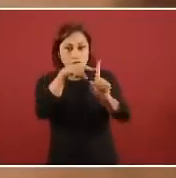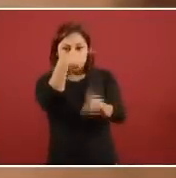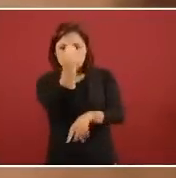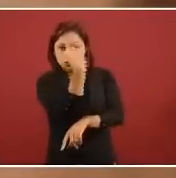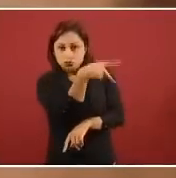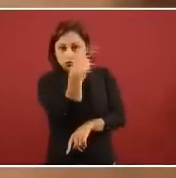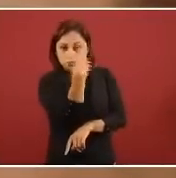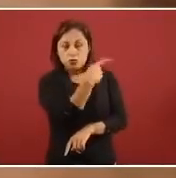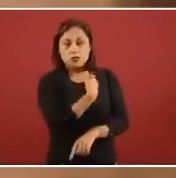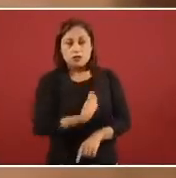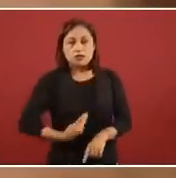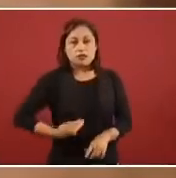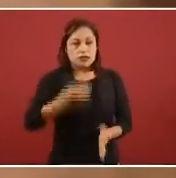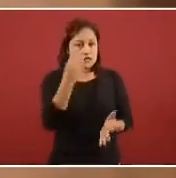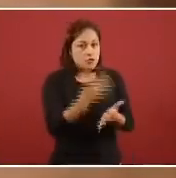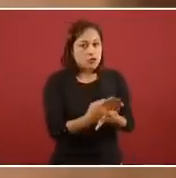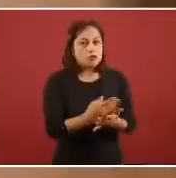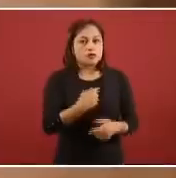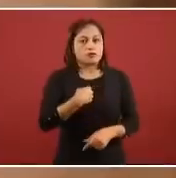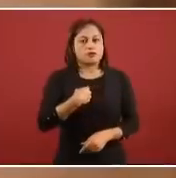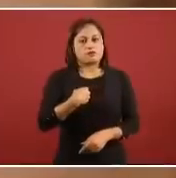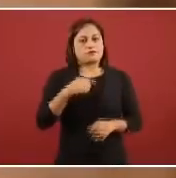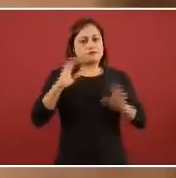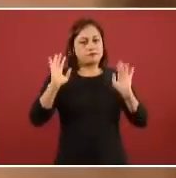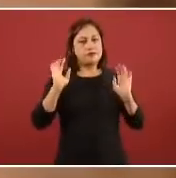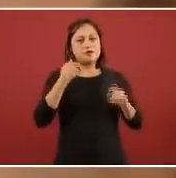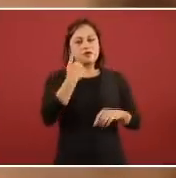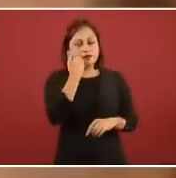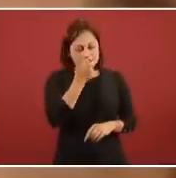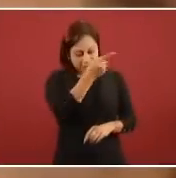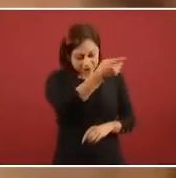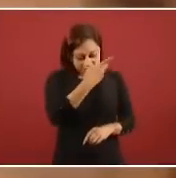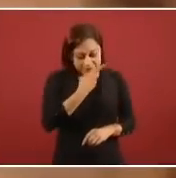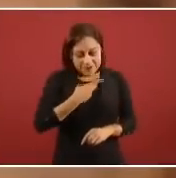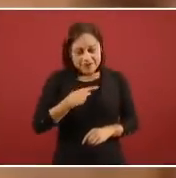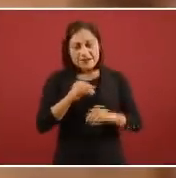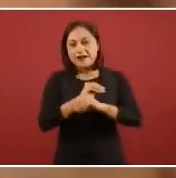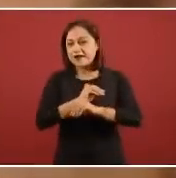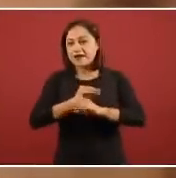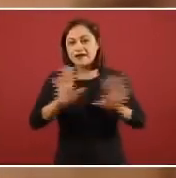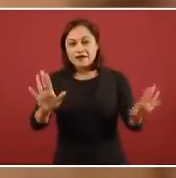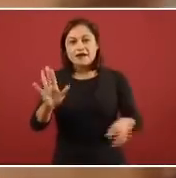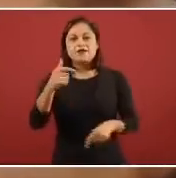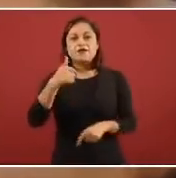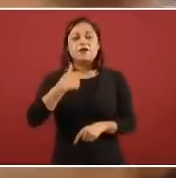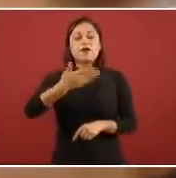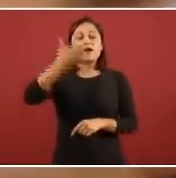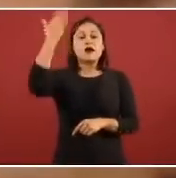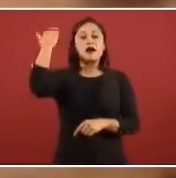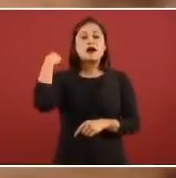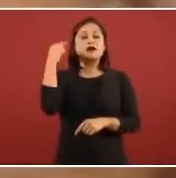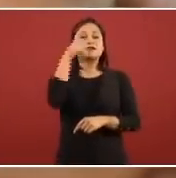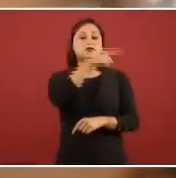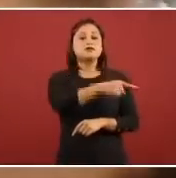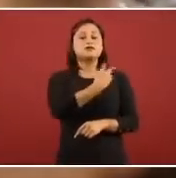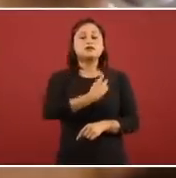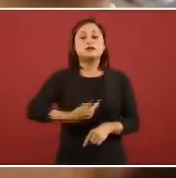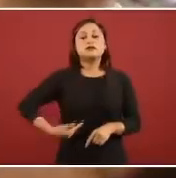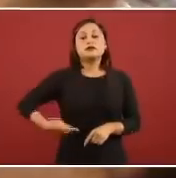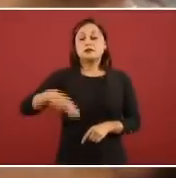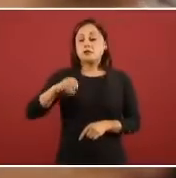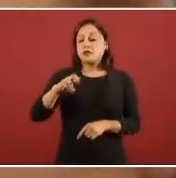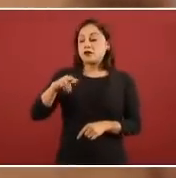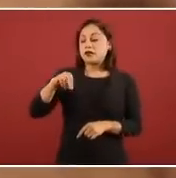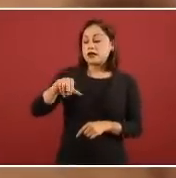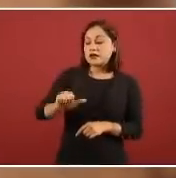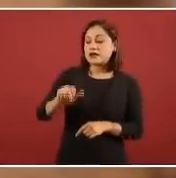que aclarara si a mí el presidente López Obrador, cuando era candidato presidencial de la coalición Morena PT, pues